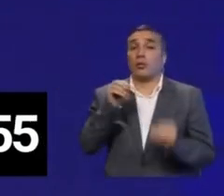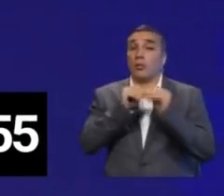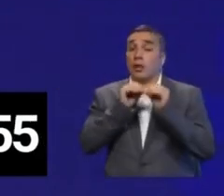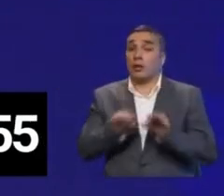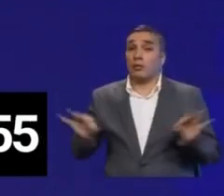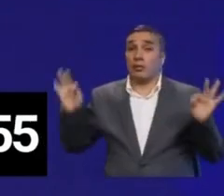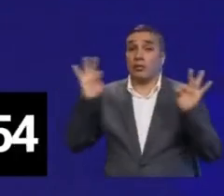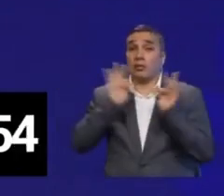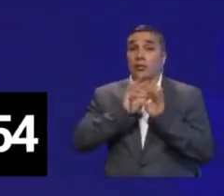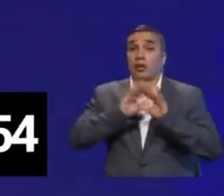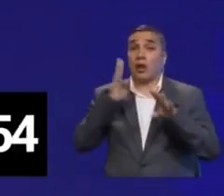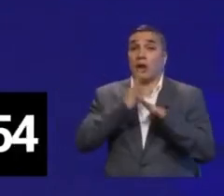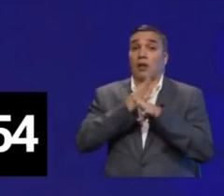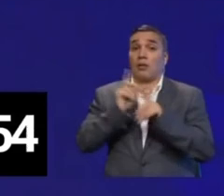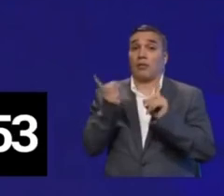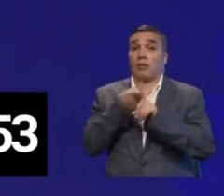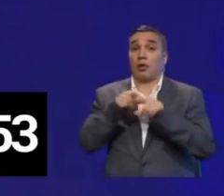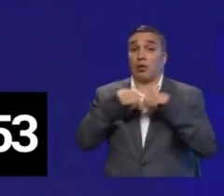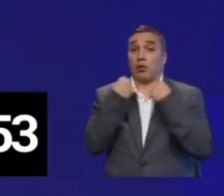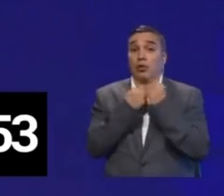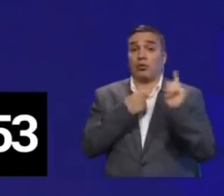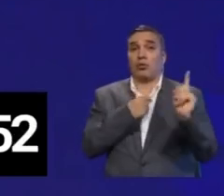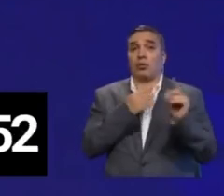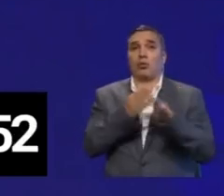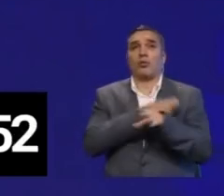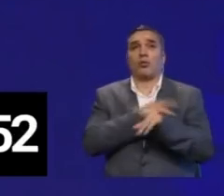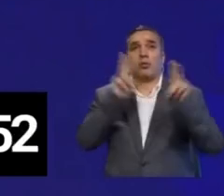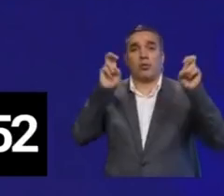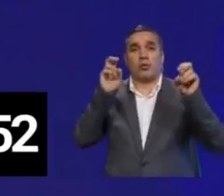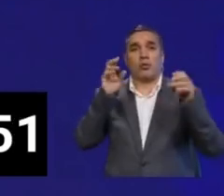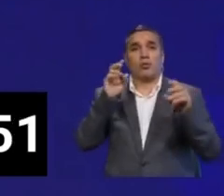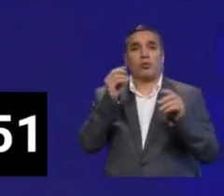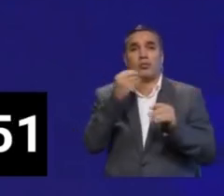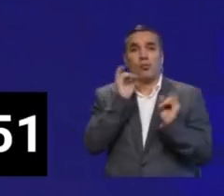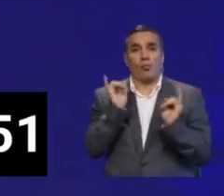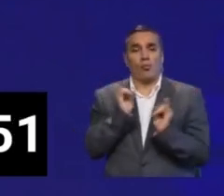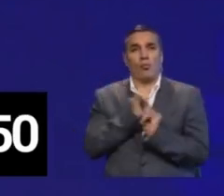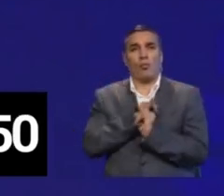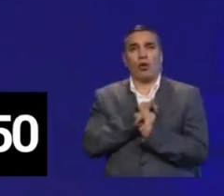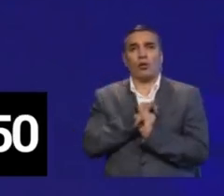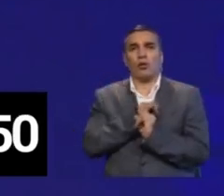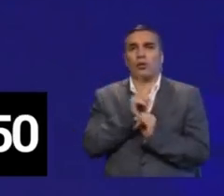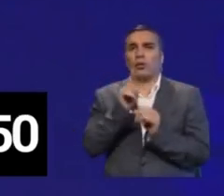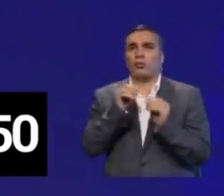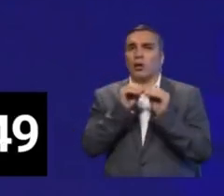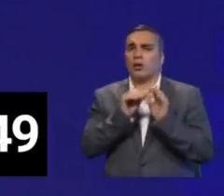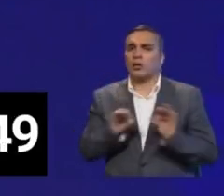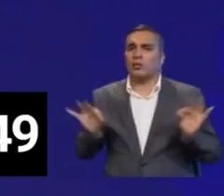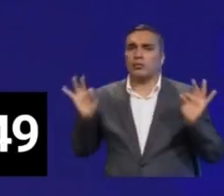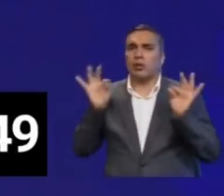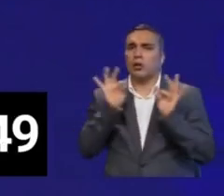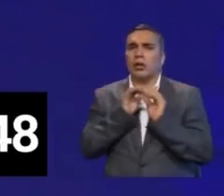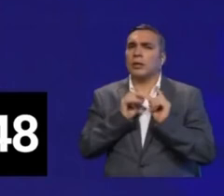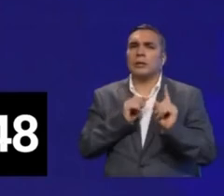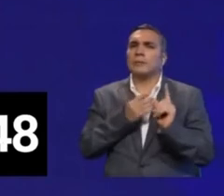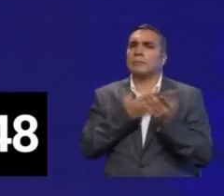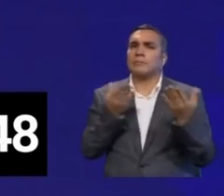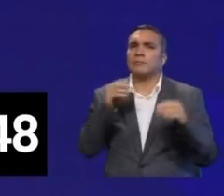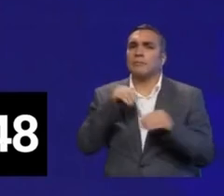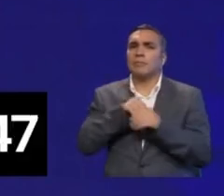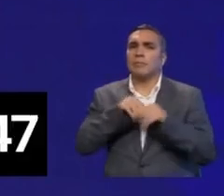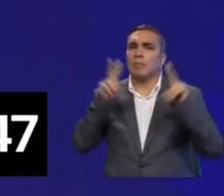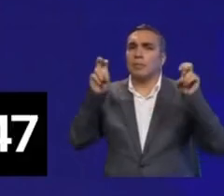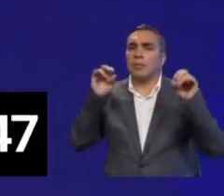ya se habló en el primer grupo, el tema de la desnutrición, probablemente el factor más determinante en el tema